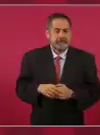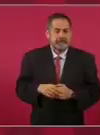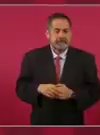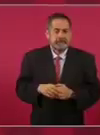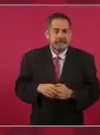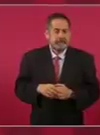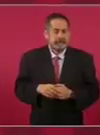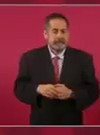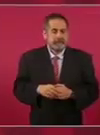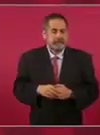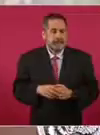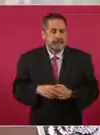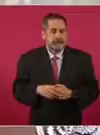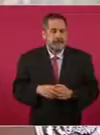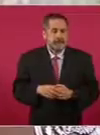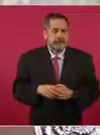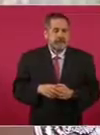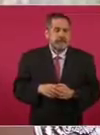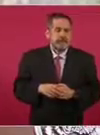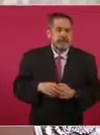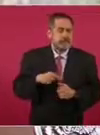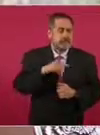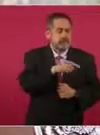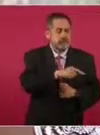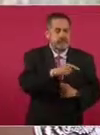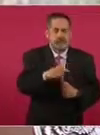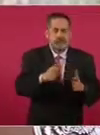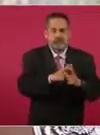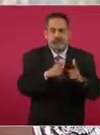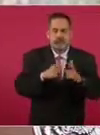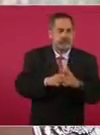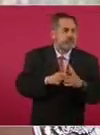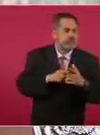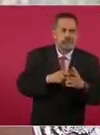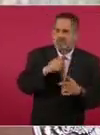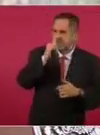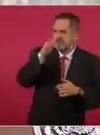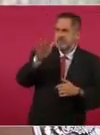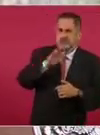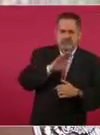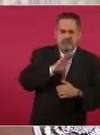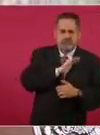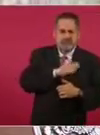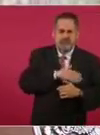a los insurgentes independentistas.